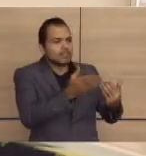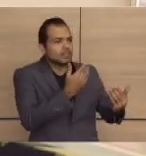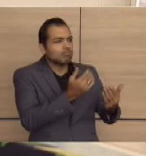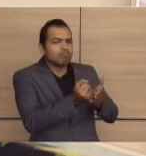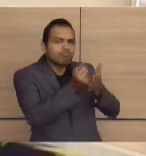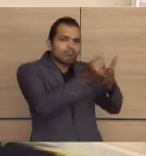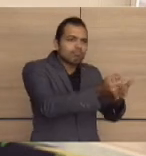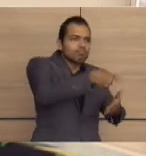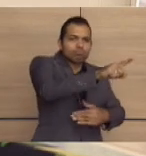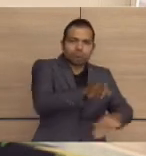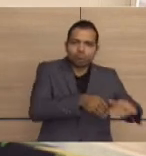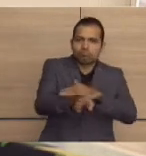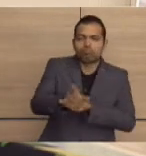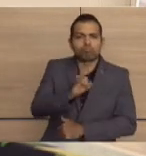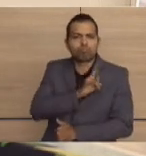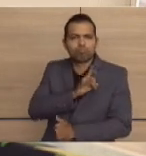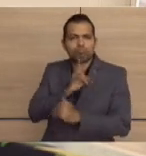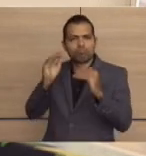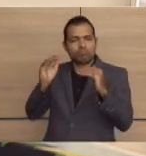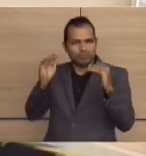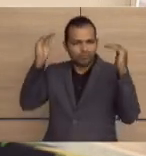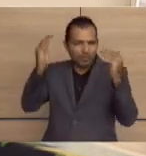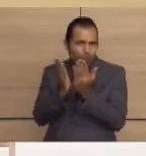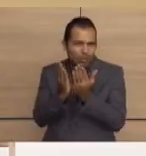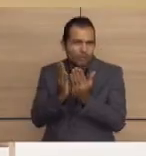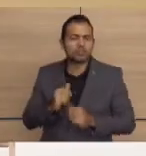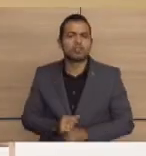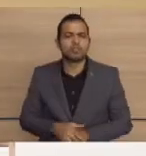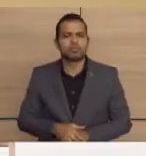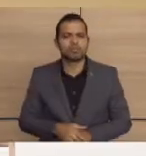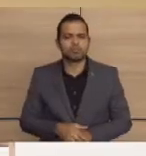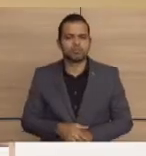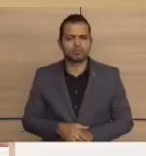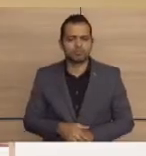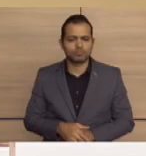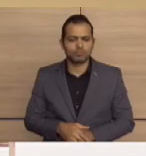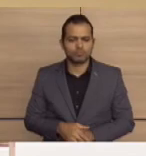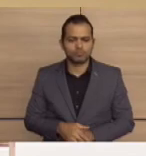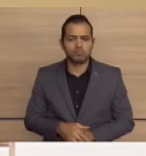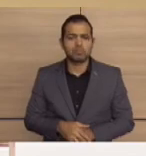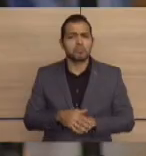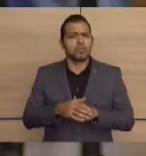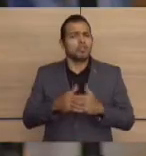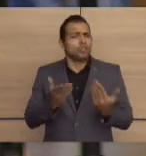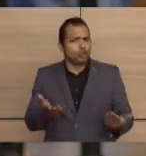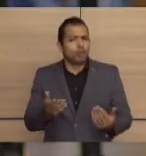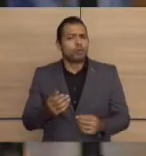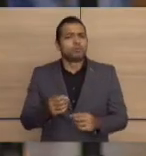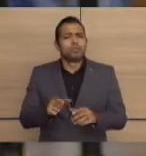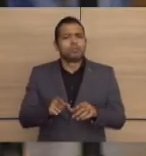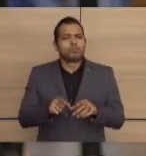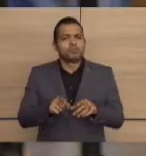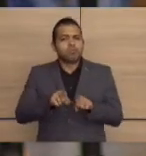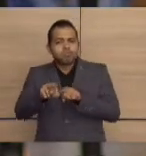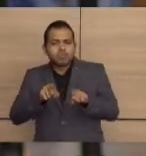habilidades necesarias para el siglo XXI? Un poco lo que está hablando Santiago, ¿qué nos pueden dar, digamos, esas mismas instituciones? ¿Cómo desarrollamos esas habilidades